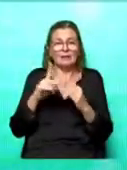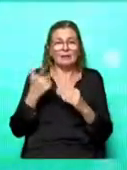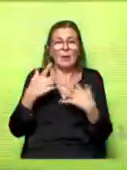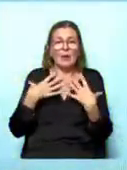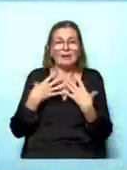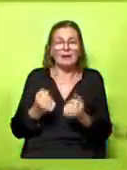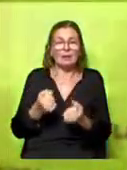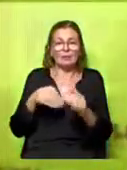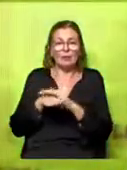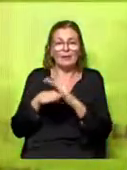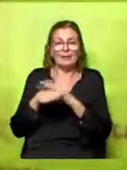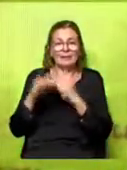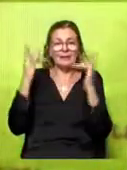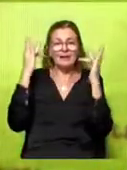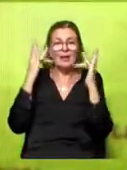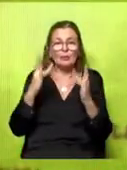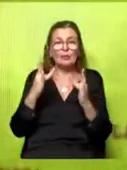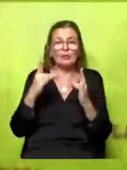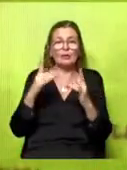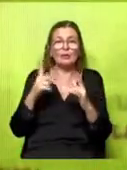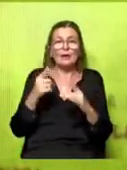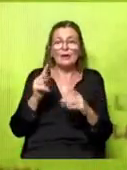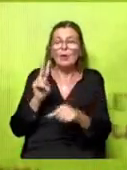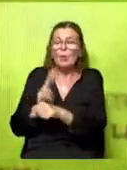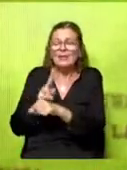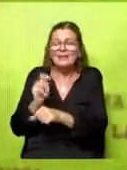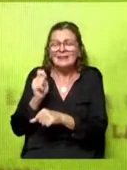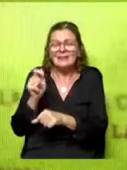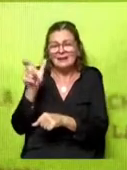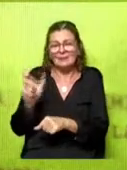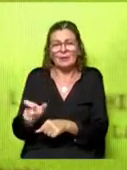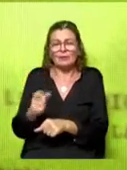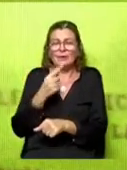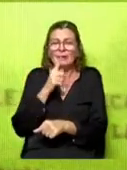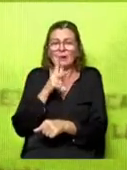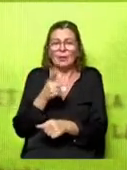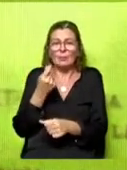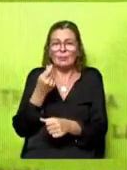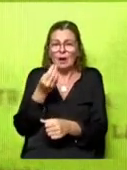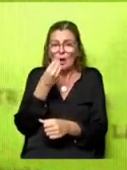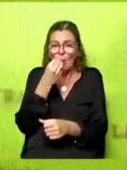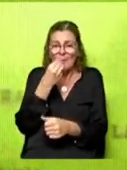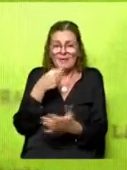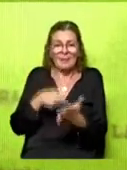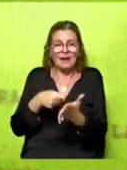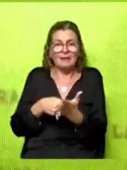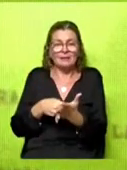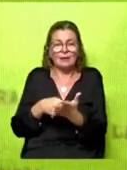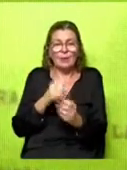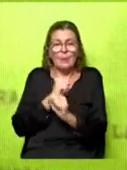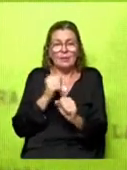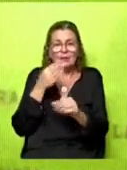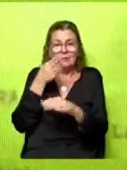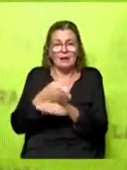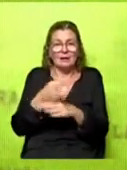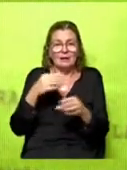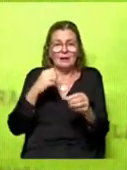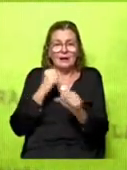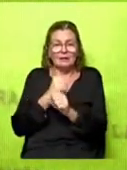condenado, si no accedes a la educación, si no tenés con quién dejar los gurises y si no tenés dinero para alimentarte, no podés salir al mercado de